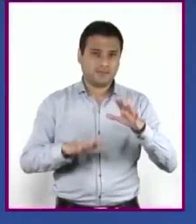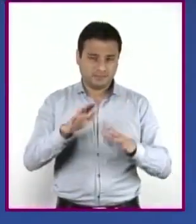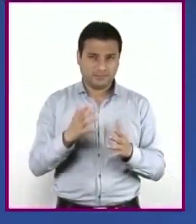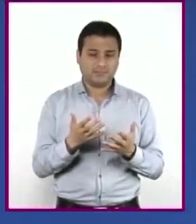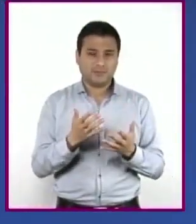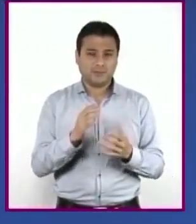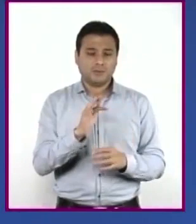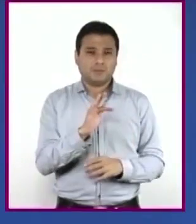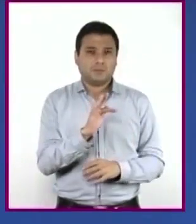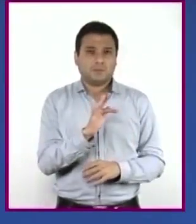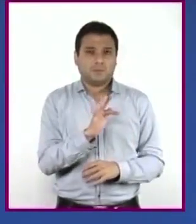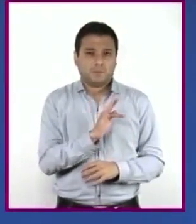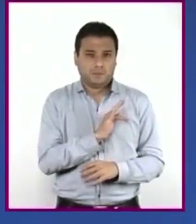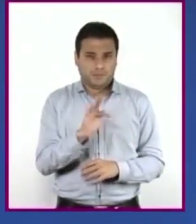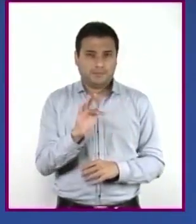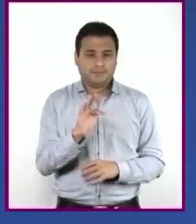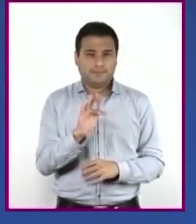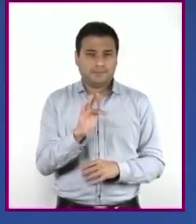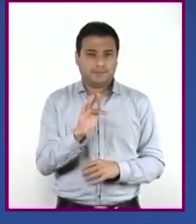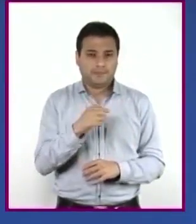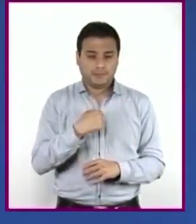e indirectamente y